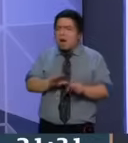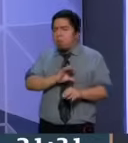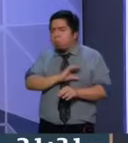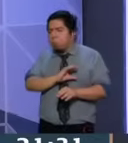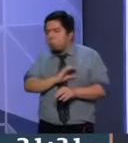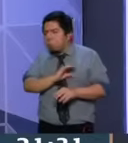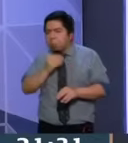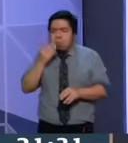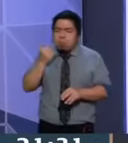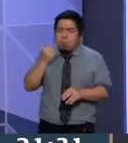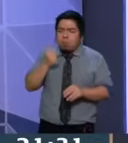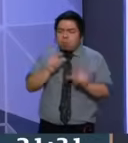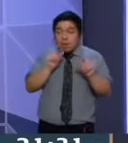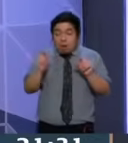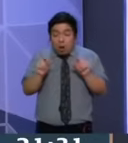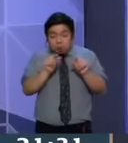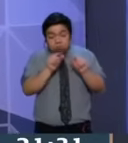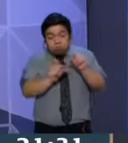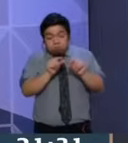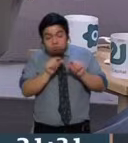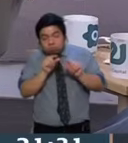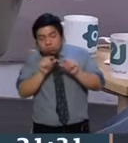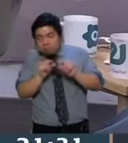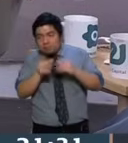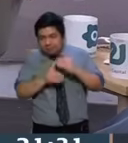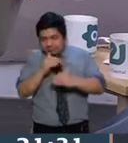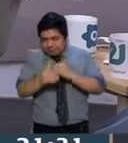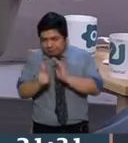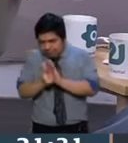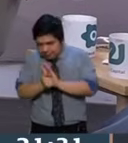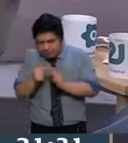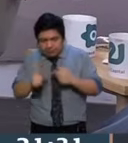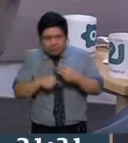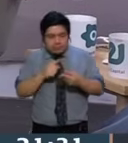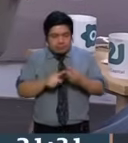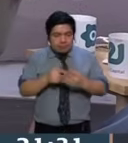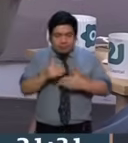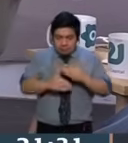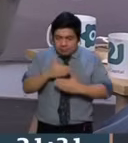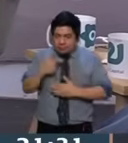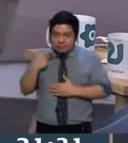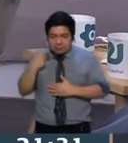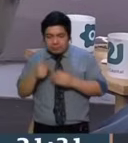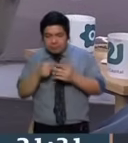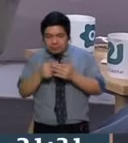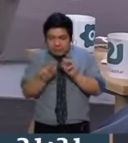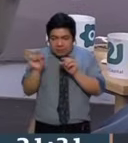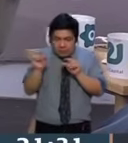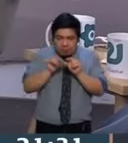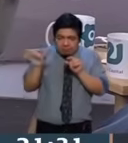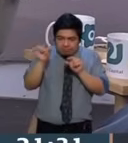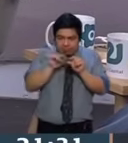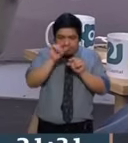gran rompecabezas que se tiene que armar. Y cuando estás en el proceso legislativo, cuando estás en el proceso político, tienes que hacer